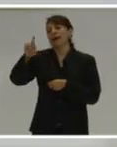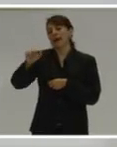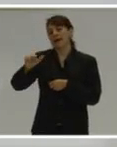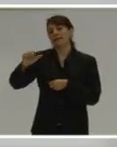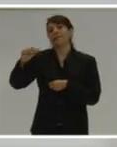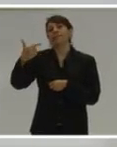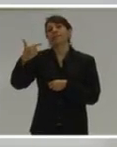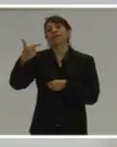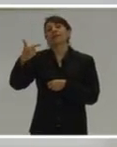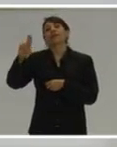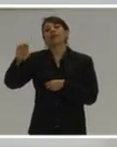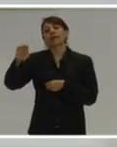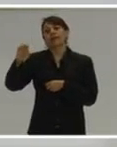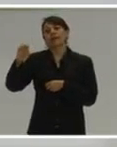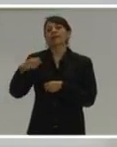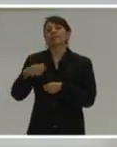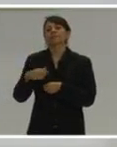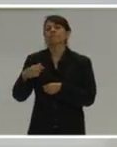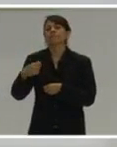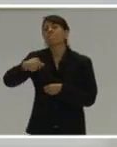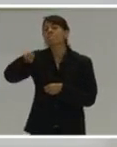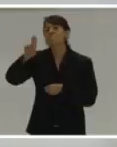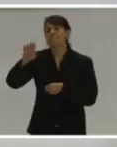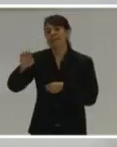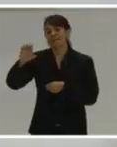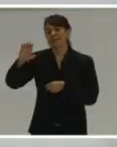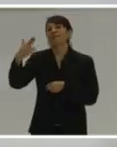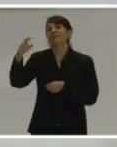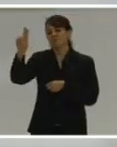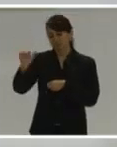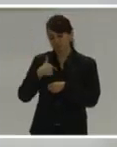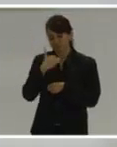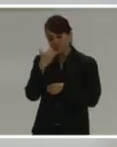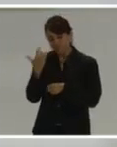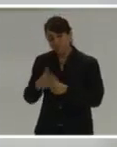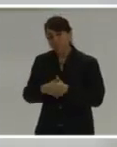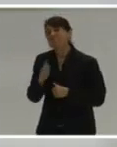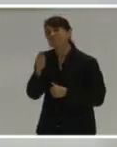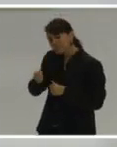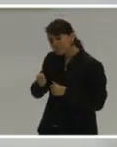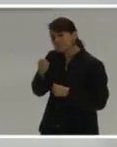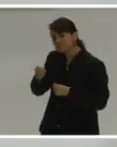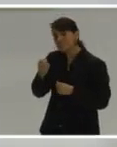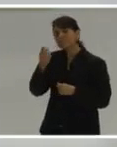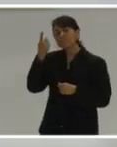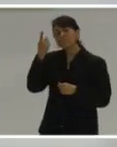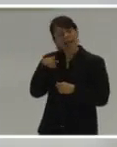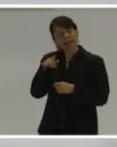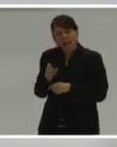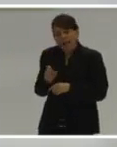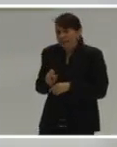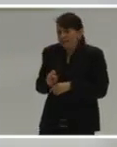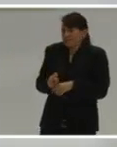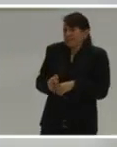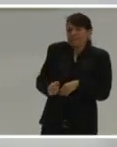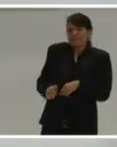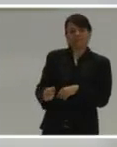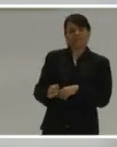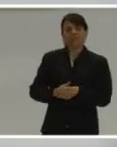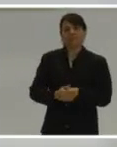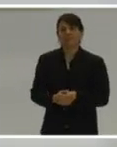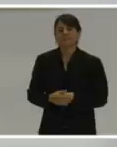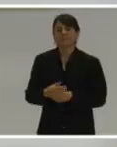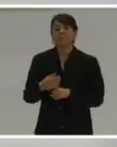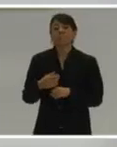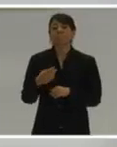de acuerdo, y esto es un principio de constitución y de